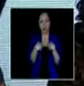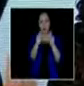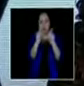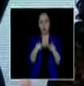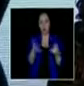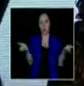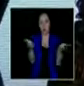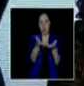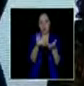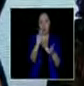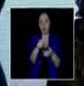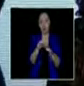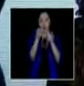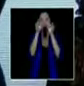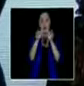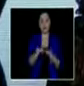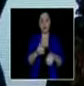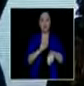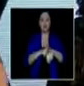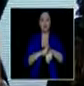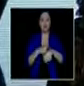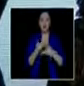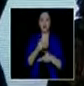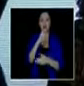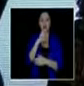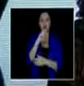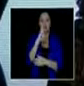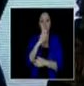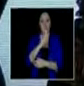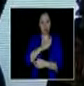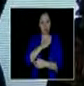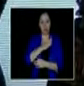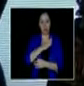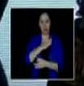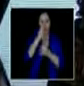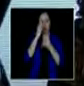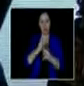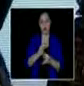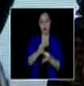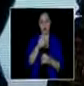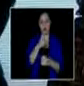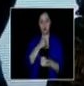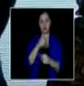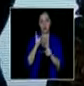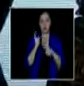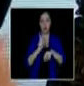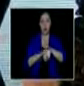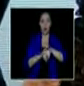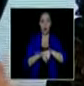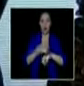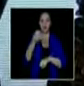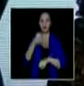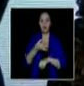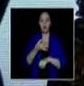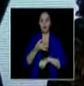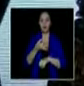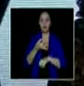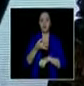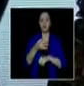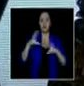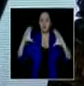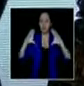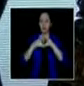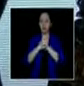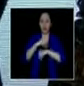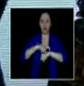resultados oficiales los entrega el ente rector del sistema electoral y el primer corte entregaremos en el consolidado